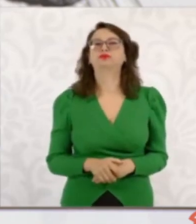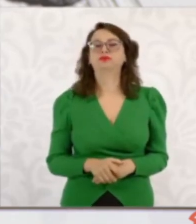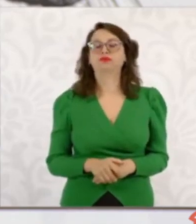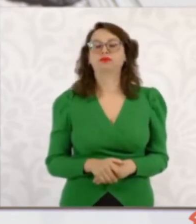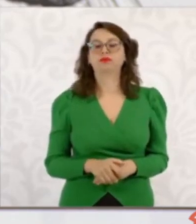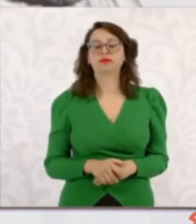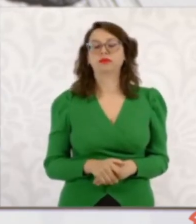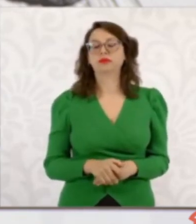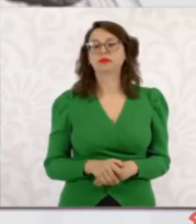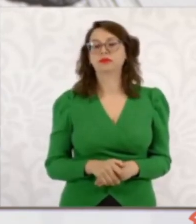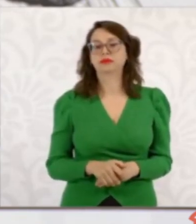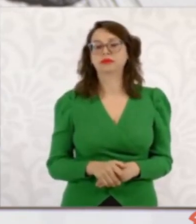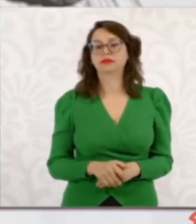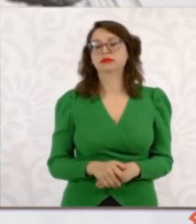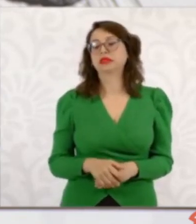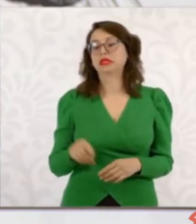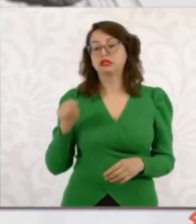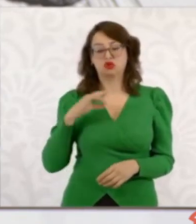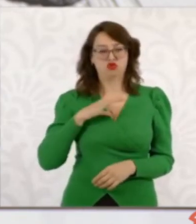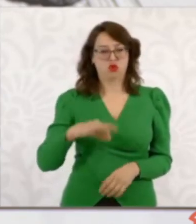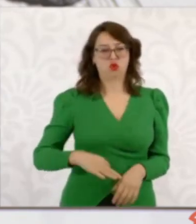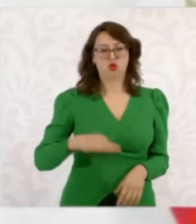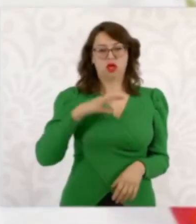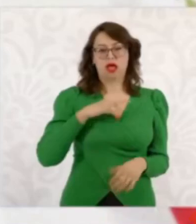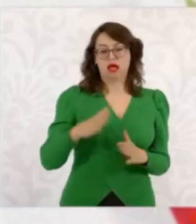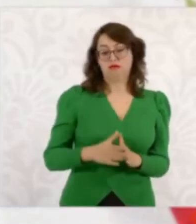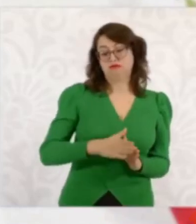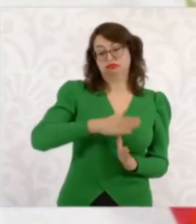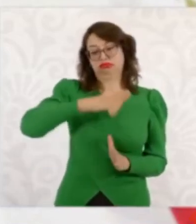el observatorio.